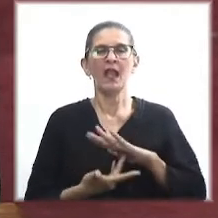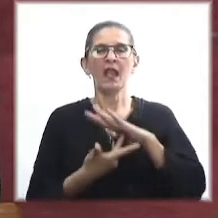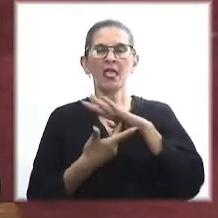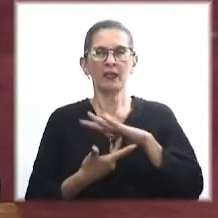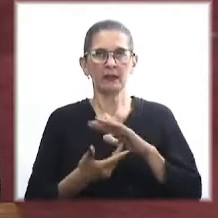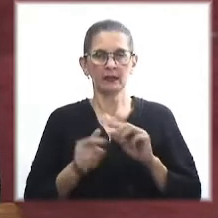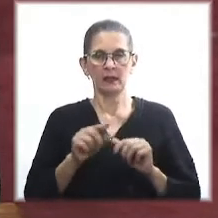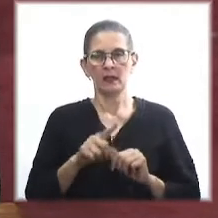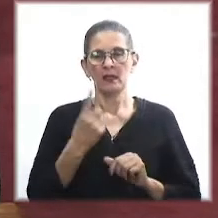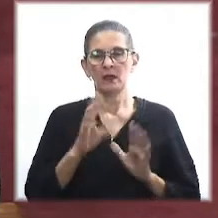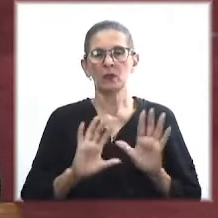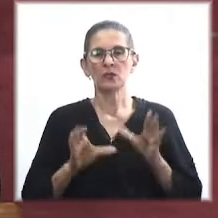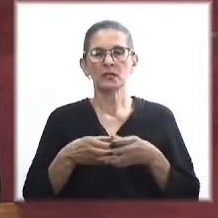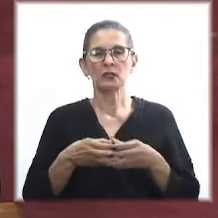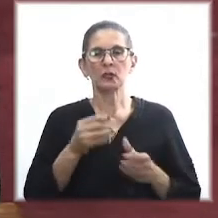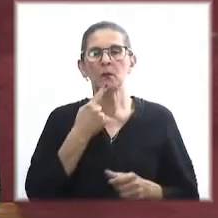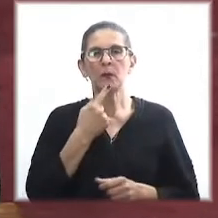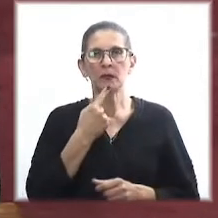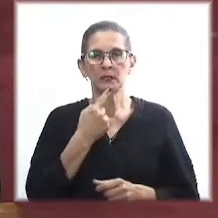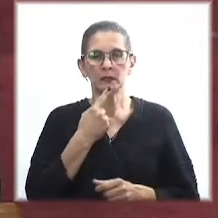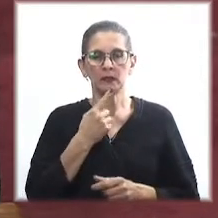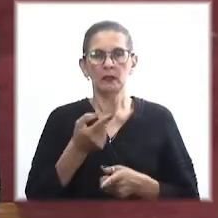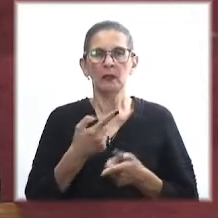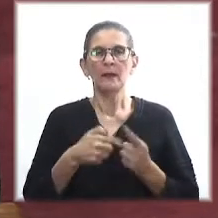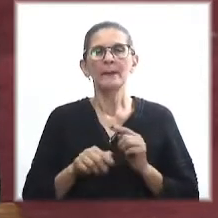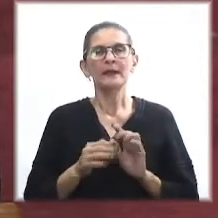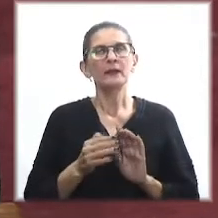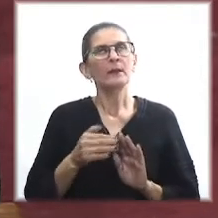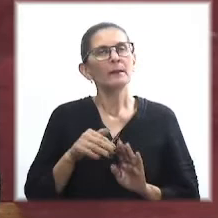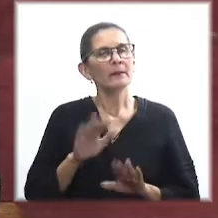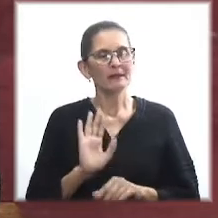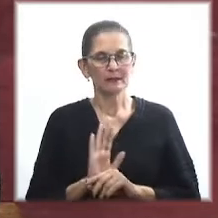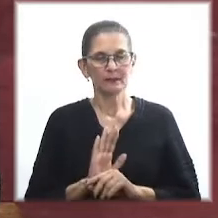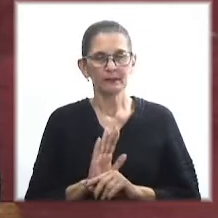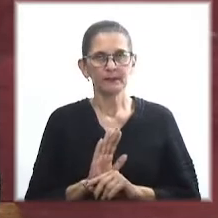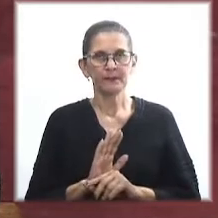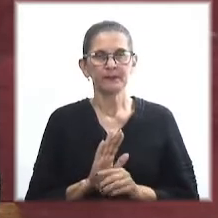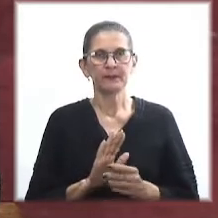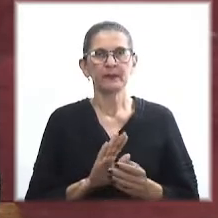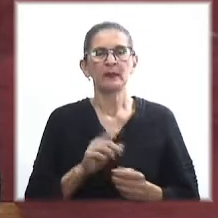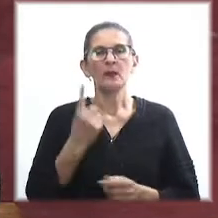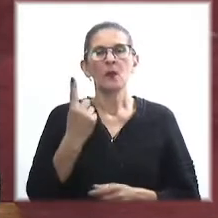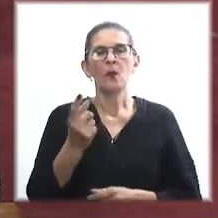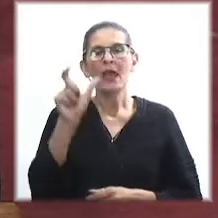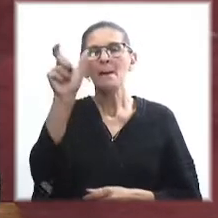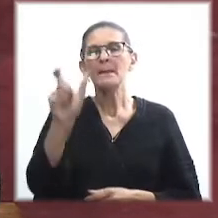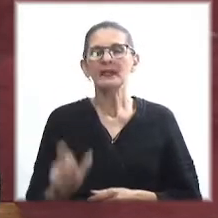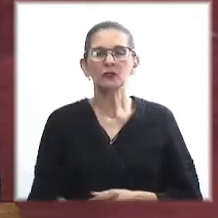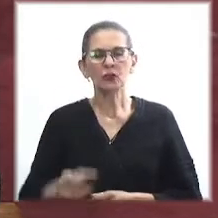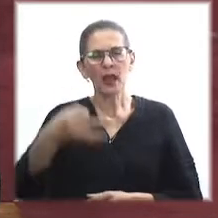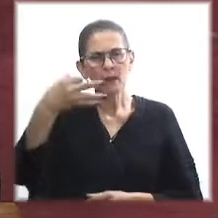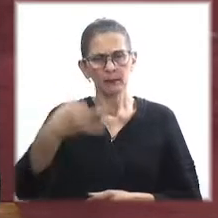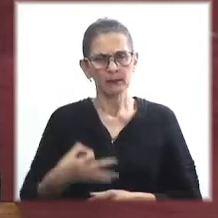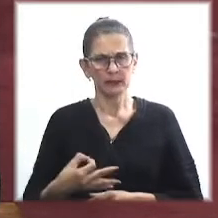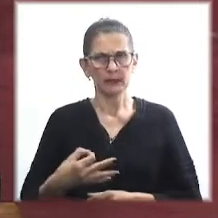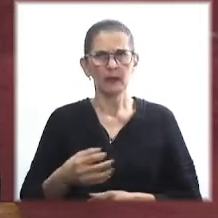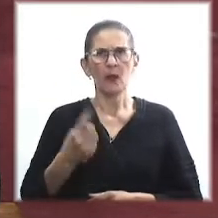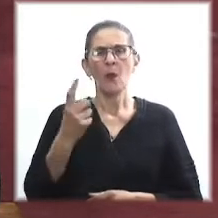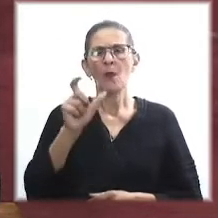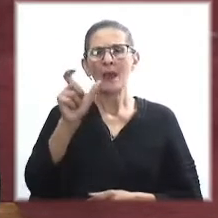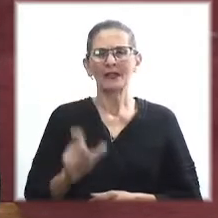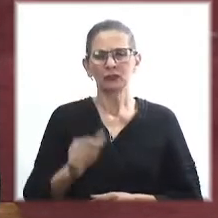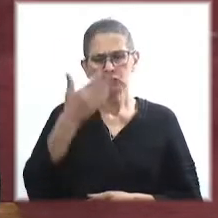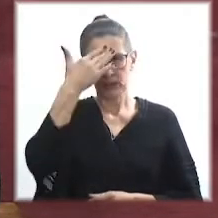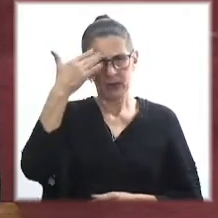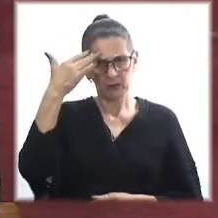líder de un sector político, pero por sobre todas las cosas fue una persona de bien, una persona